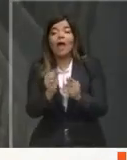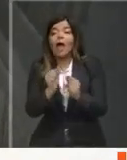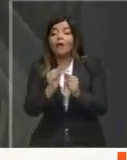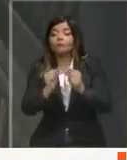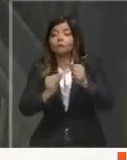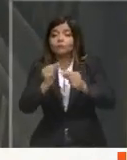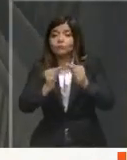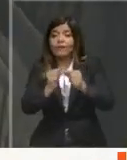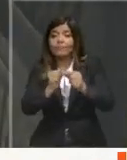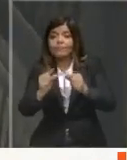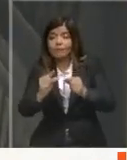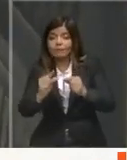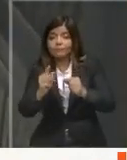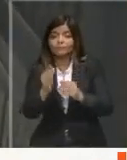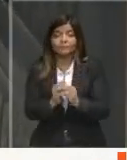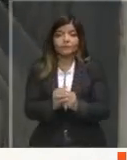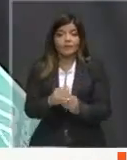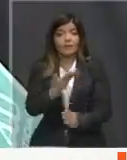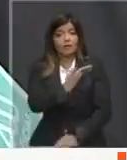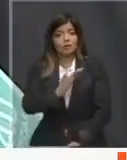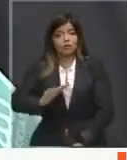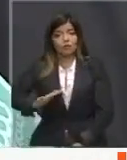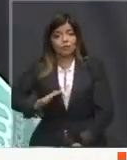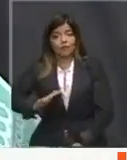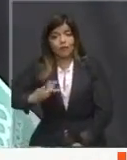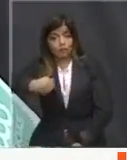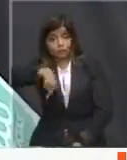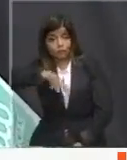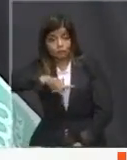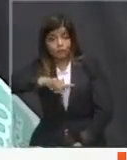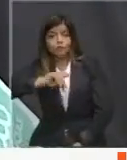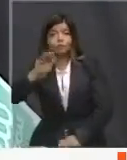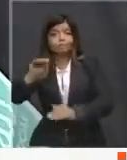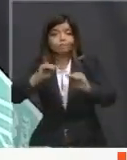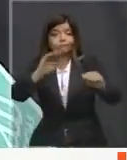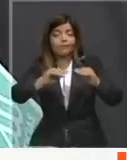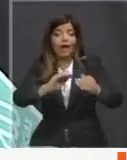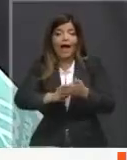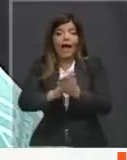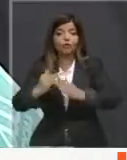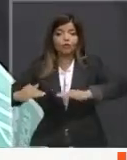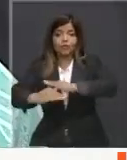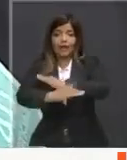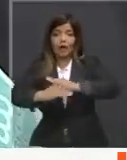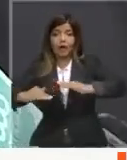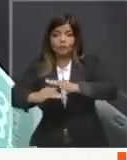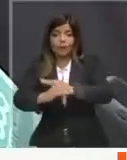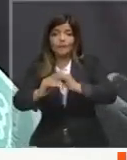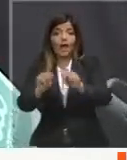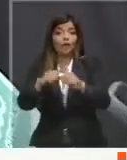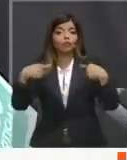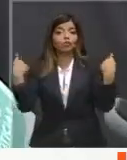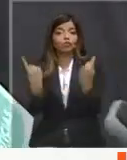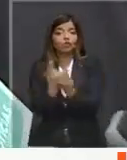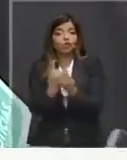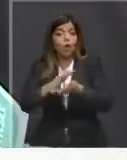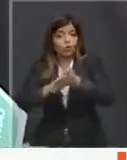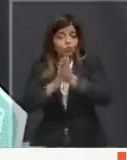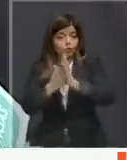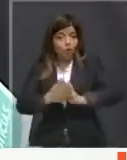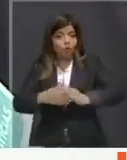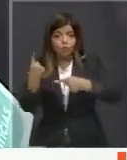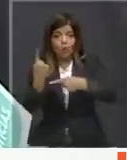parcializada. Como gobierno, hemos convocado a todas las autopistas de manera que en la totalidad de los